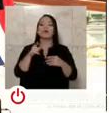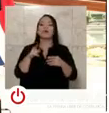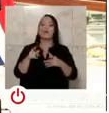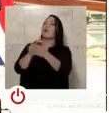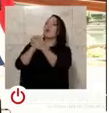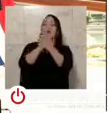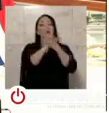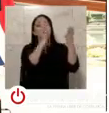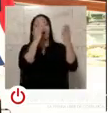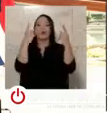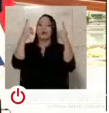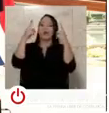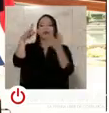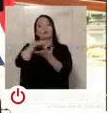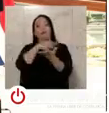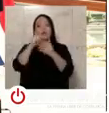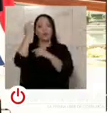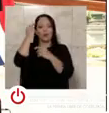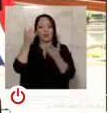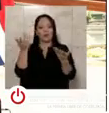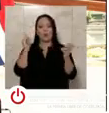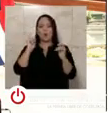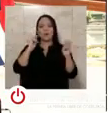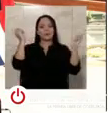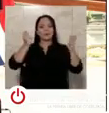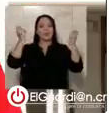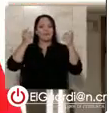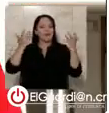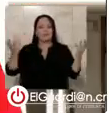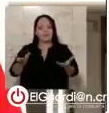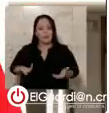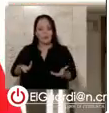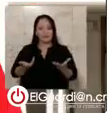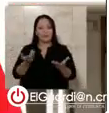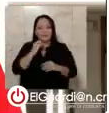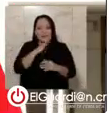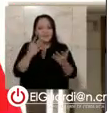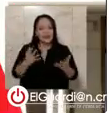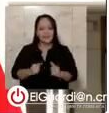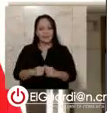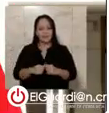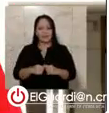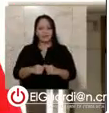del campeonato mundial, como una celebración. Qué cosa más extraña. Contra Costa